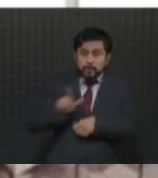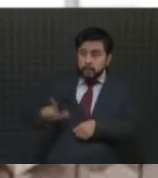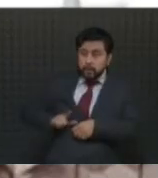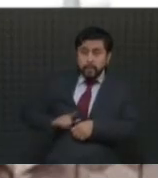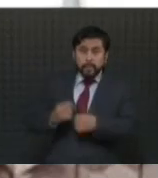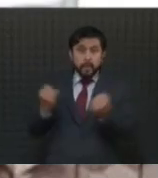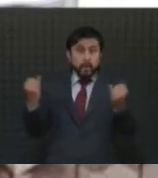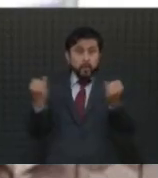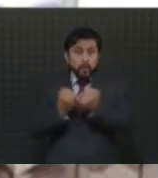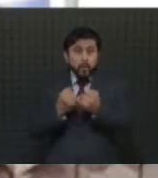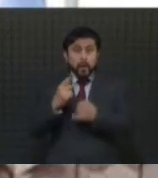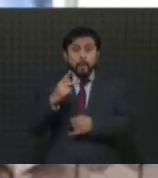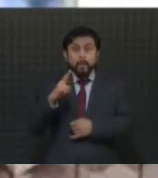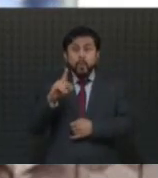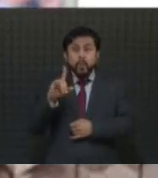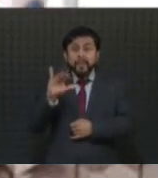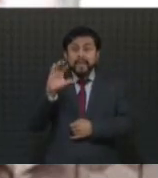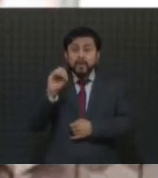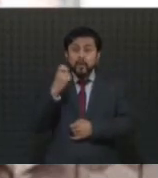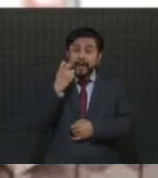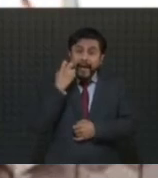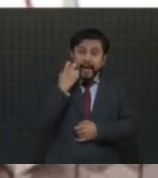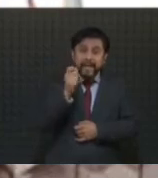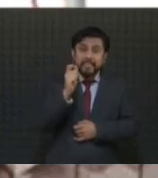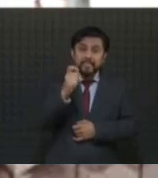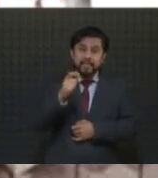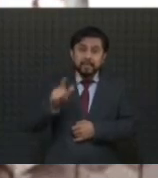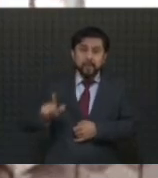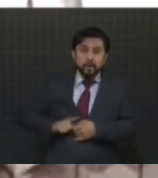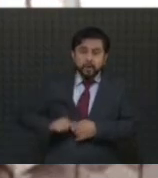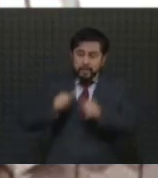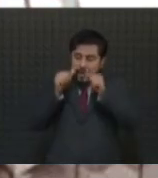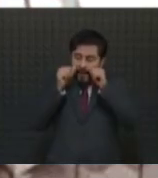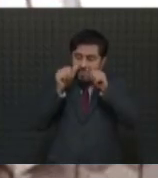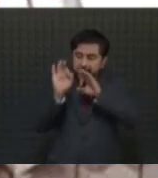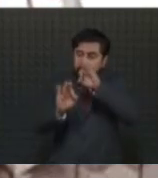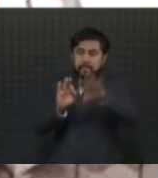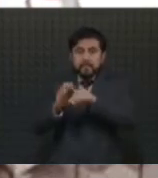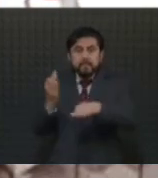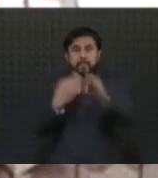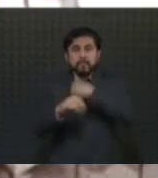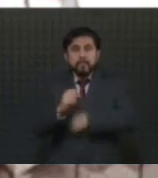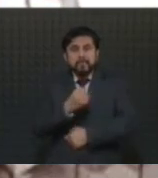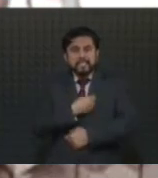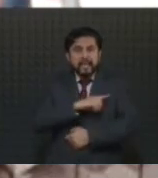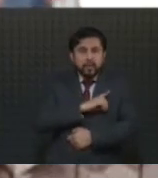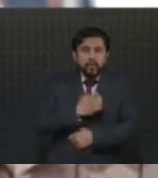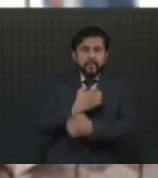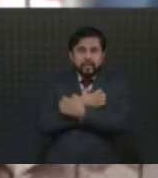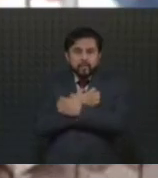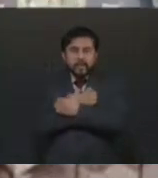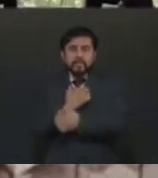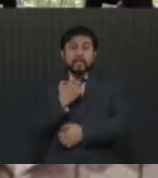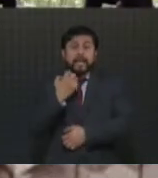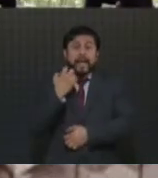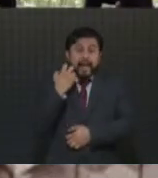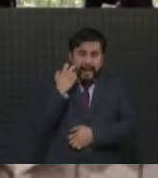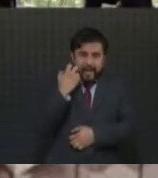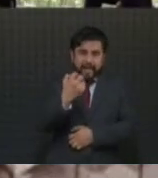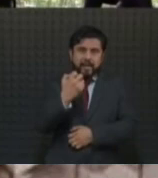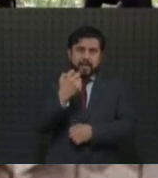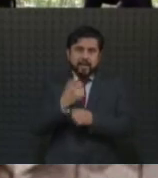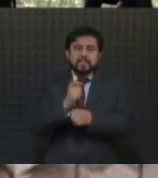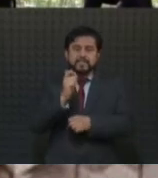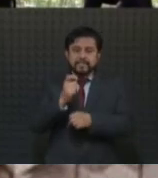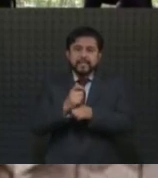espacio público de la mejor calidad para todos y para todas. Eso representa la cuarta transformación de la vida pública